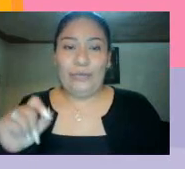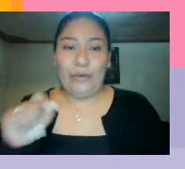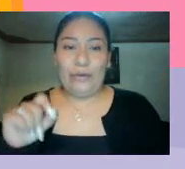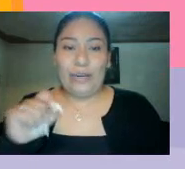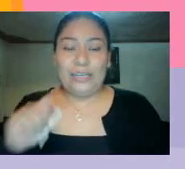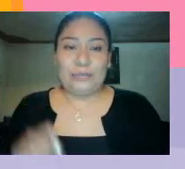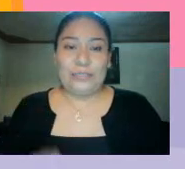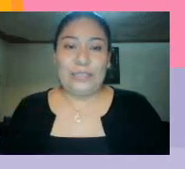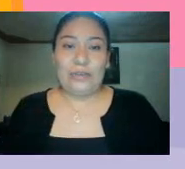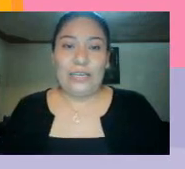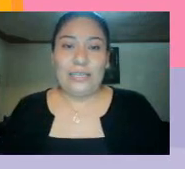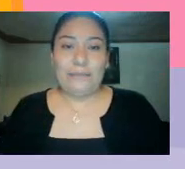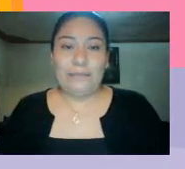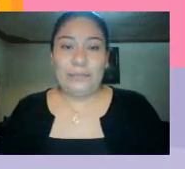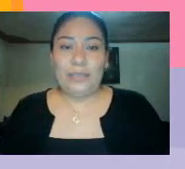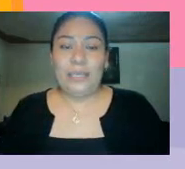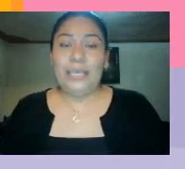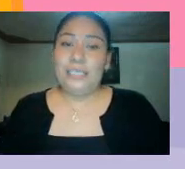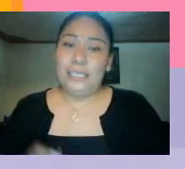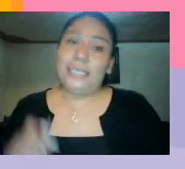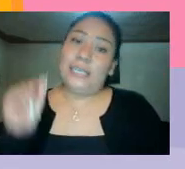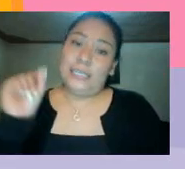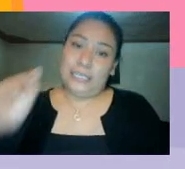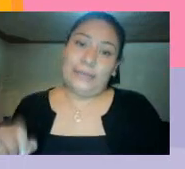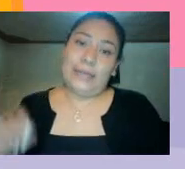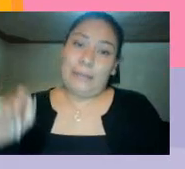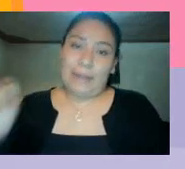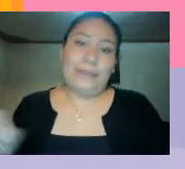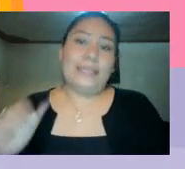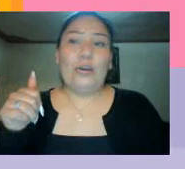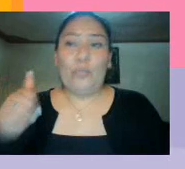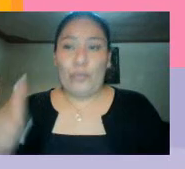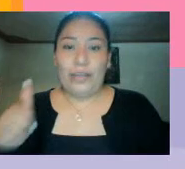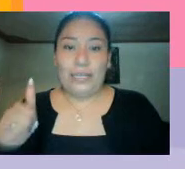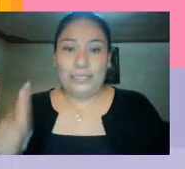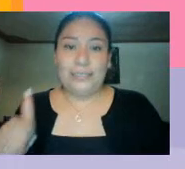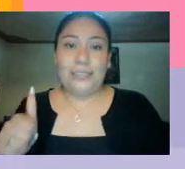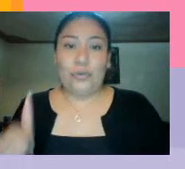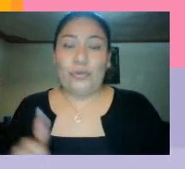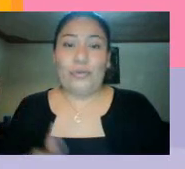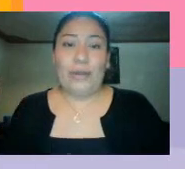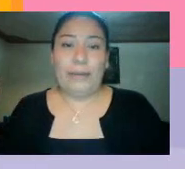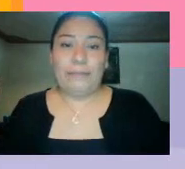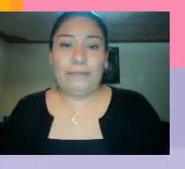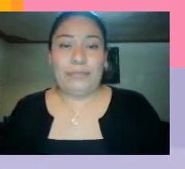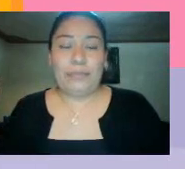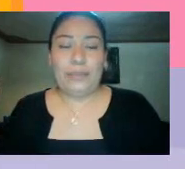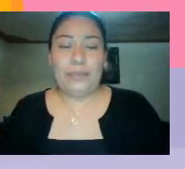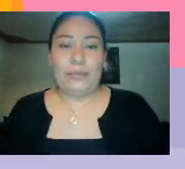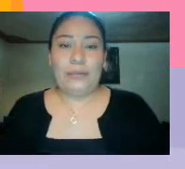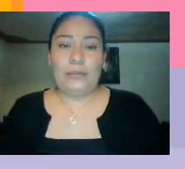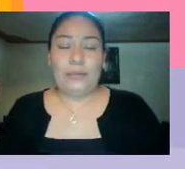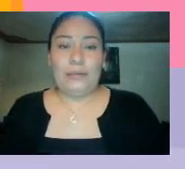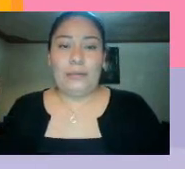Coloreen, por favor, la respuesta correcta. Y si quieren escribir la palabrita, lo pueden hacer sin ningún problema.